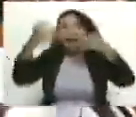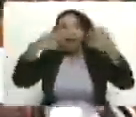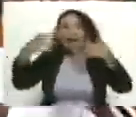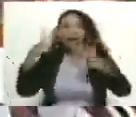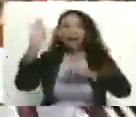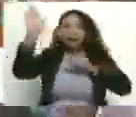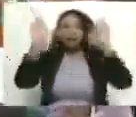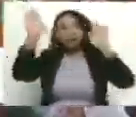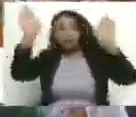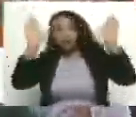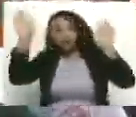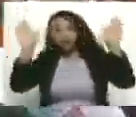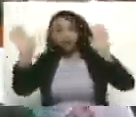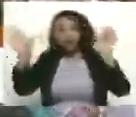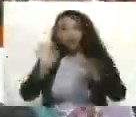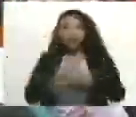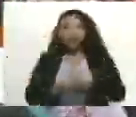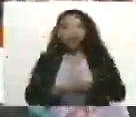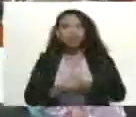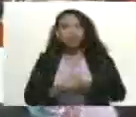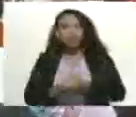¿Dónde?